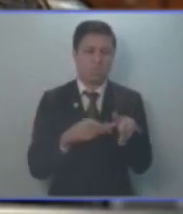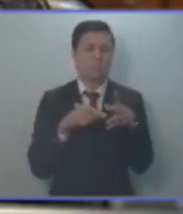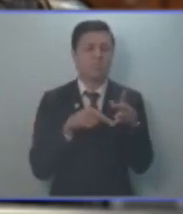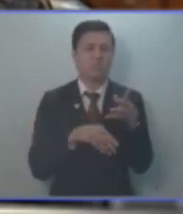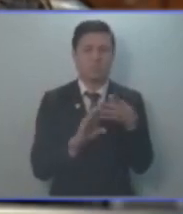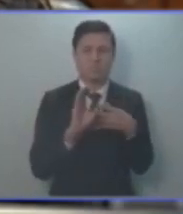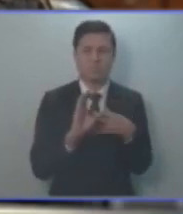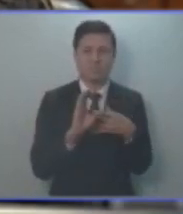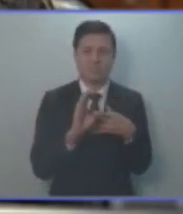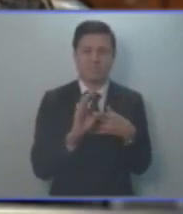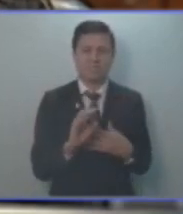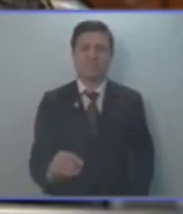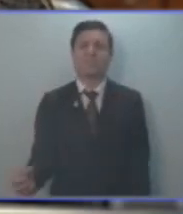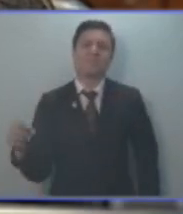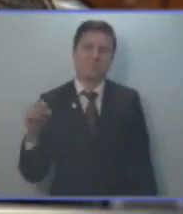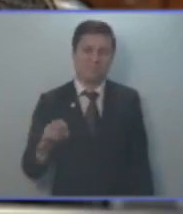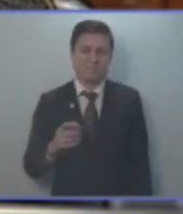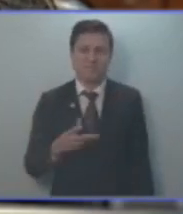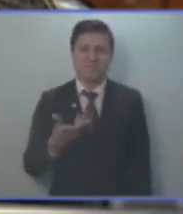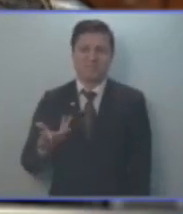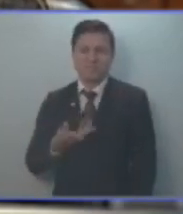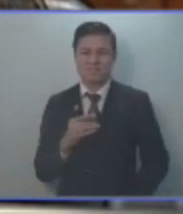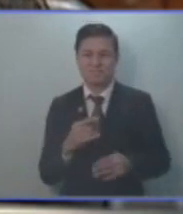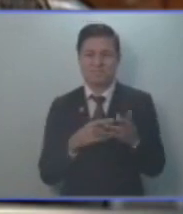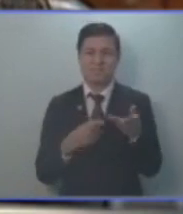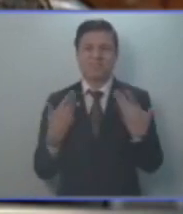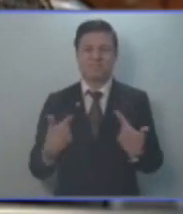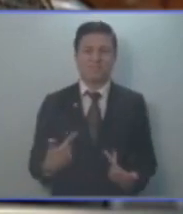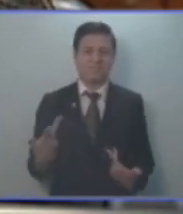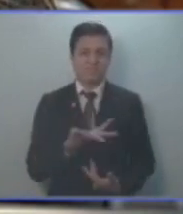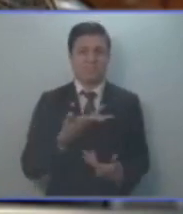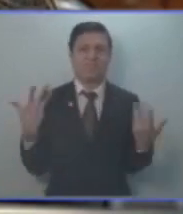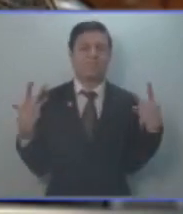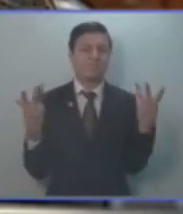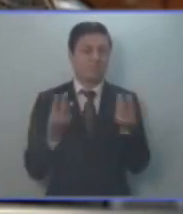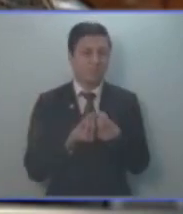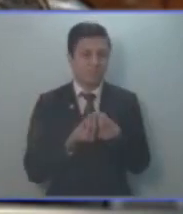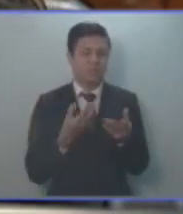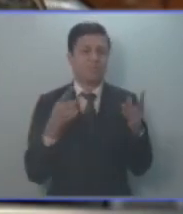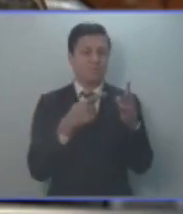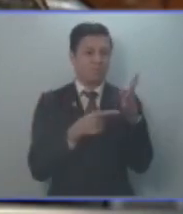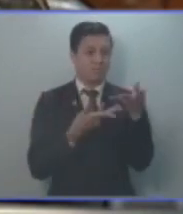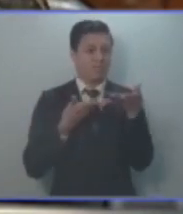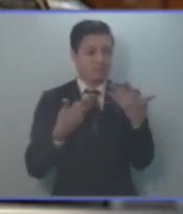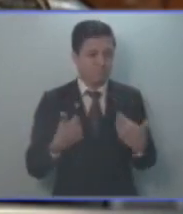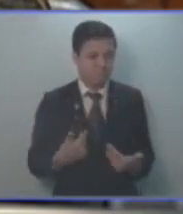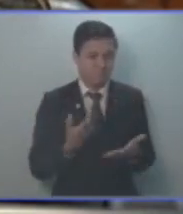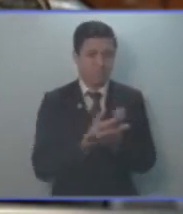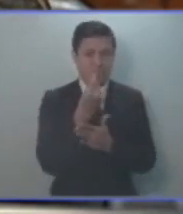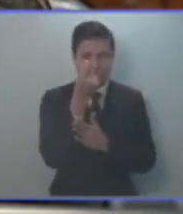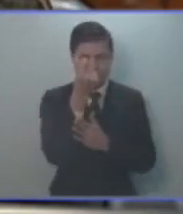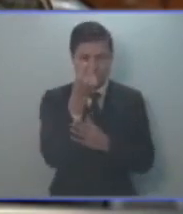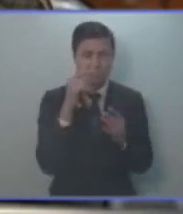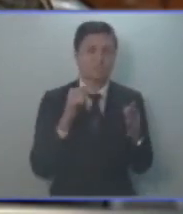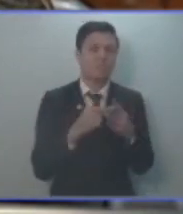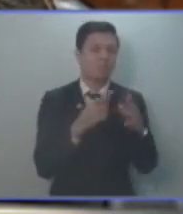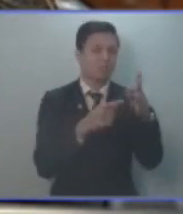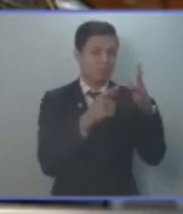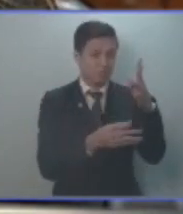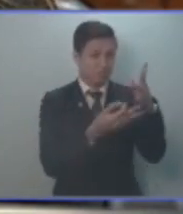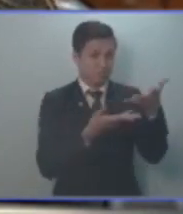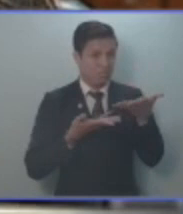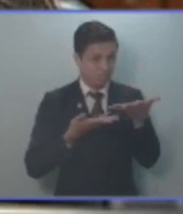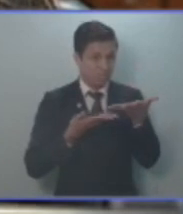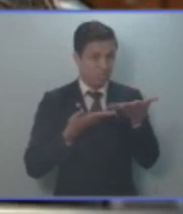de garantizar los derechos sociales económicos políticos y culturales que están